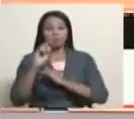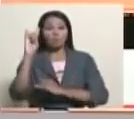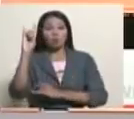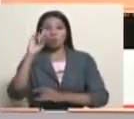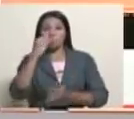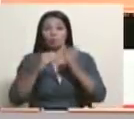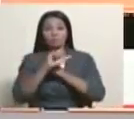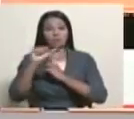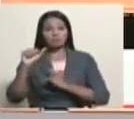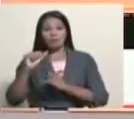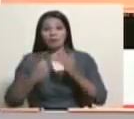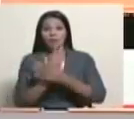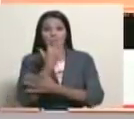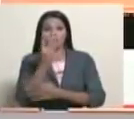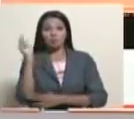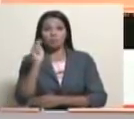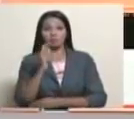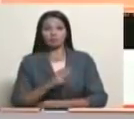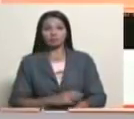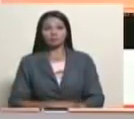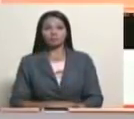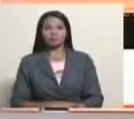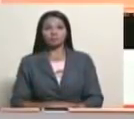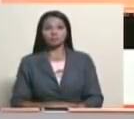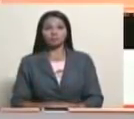última semana de mayo.